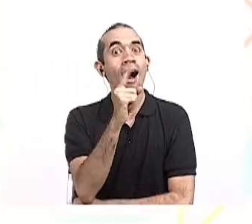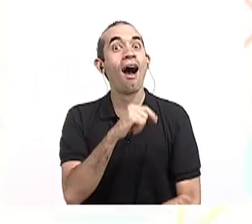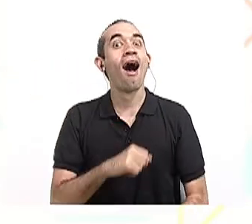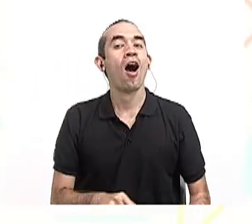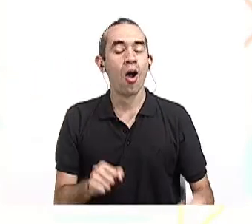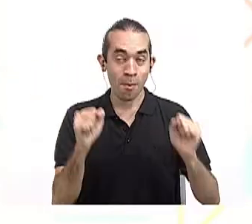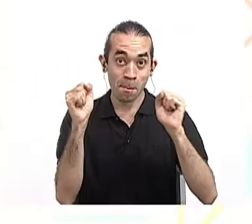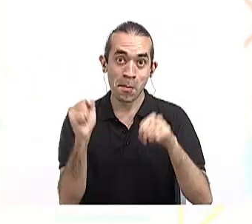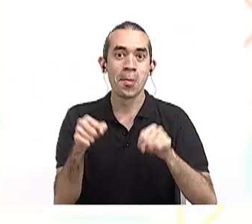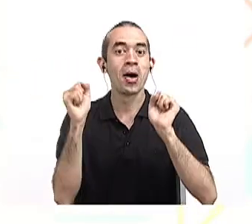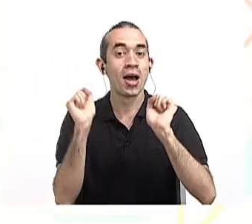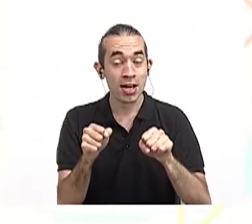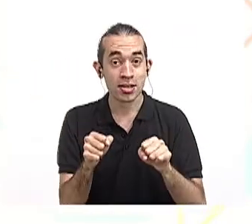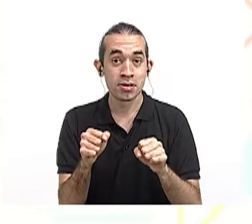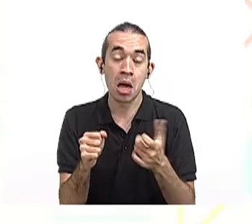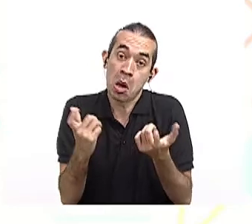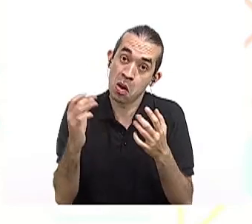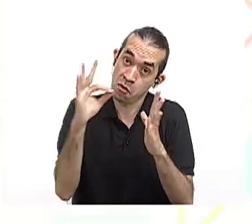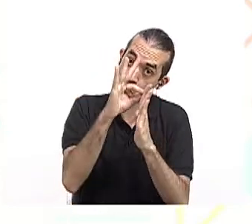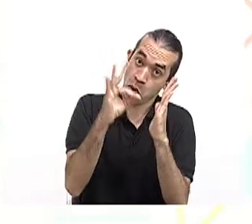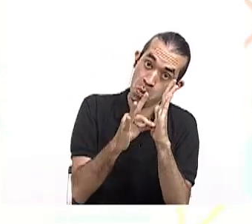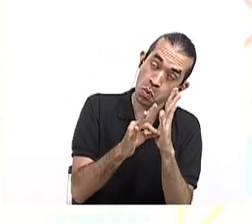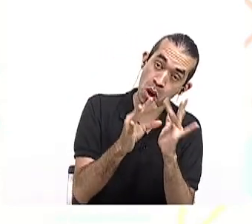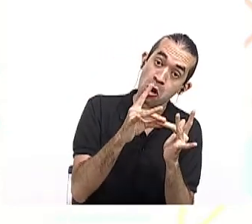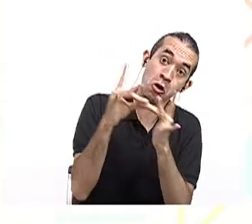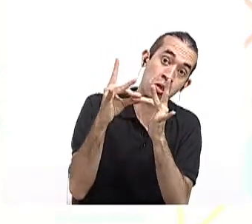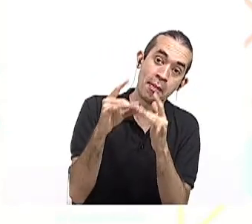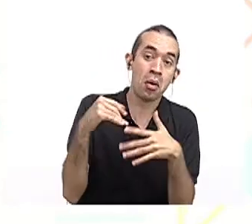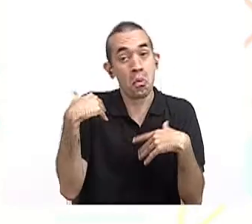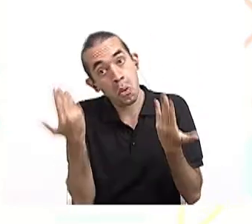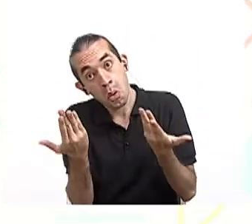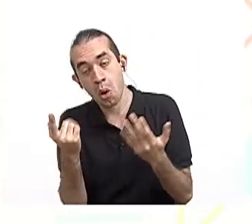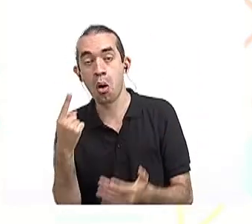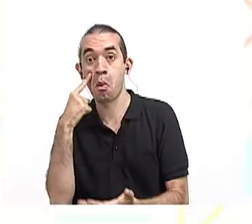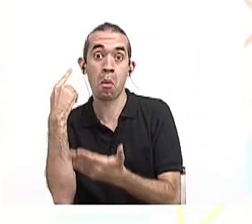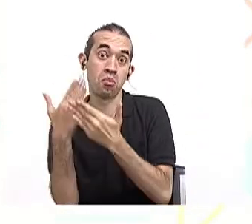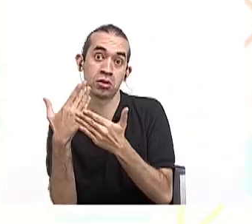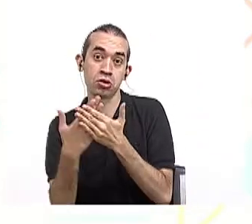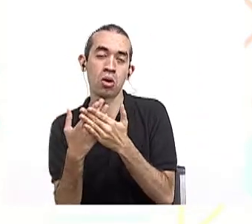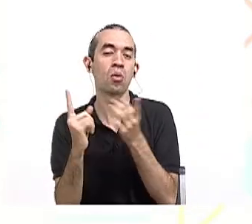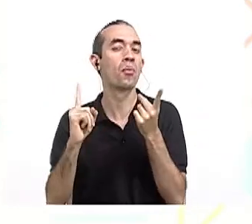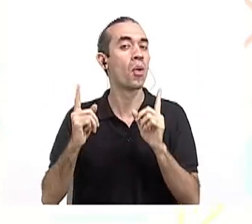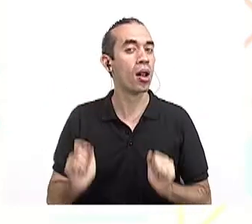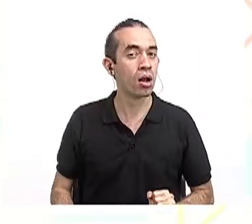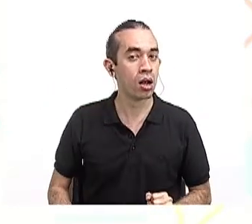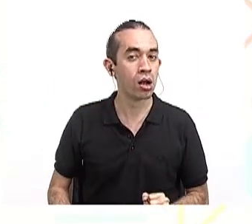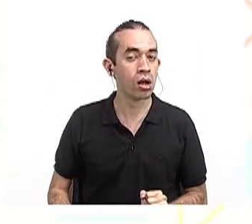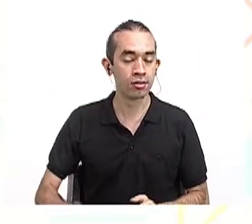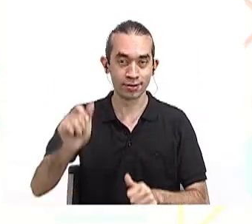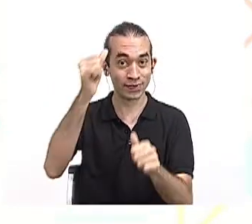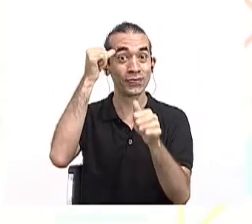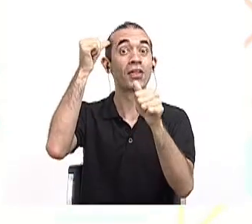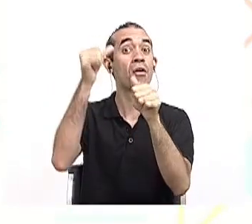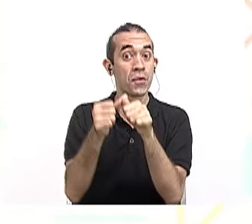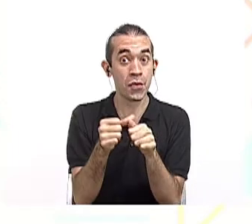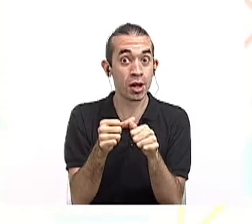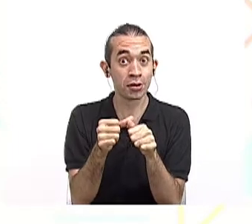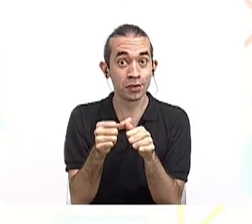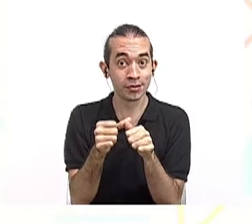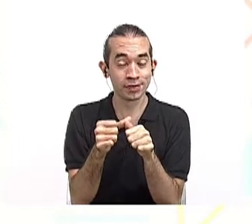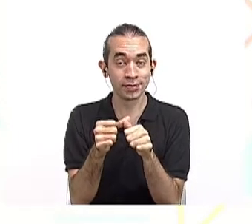Podría ser productos notables o inspección. Pero recuerdo que si